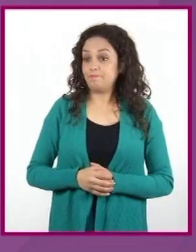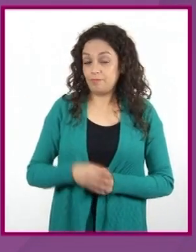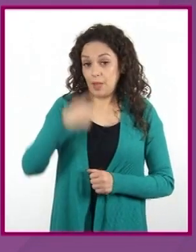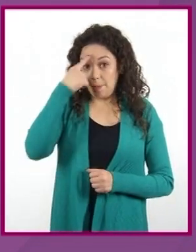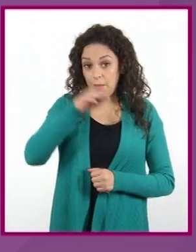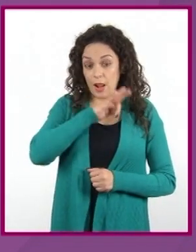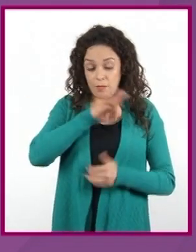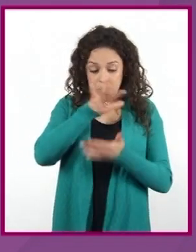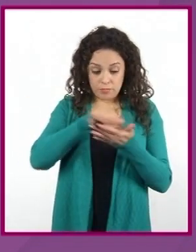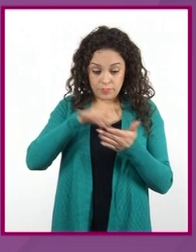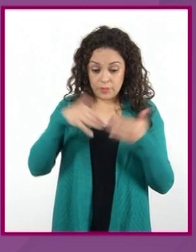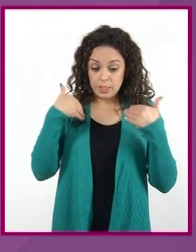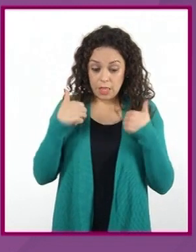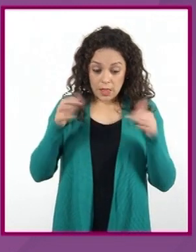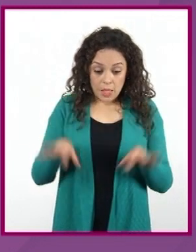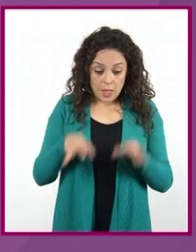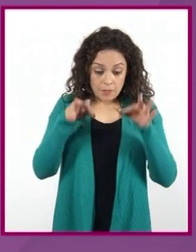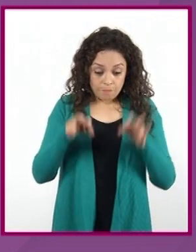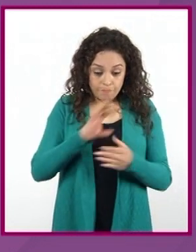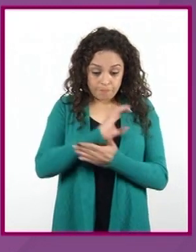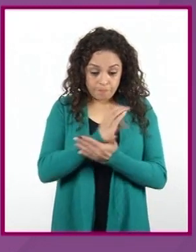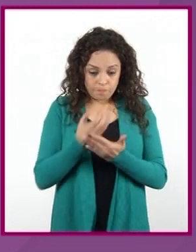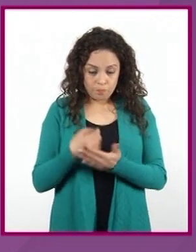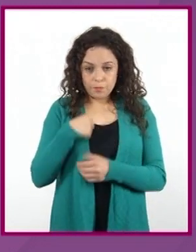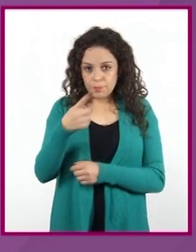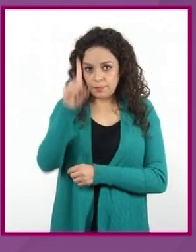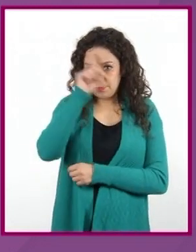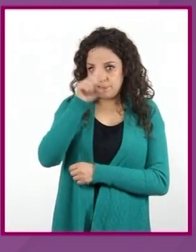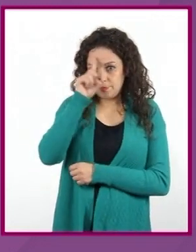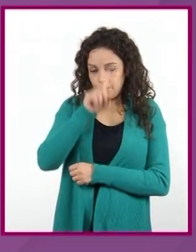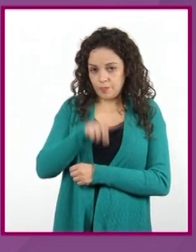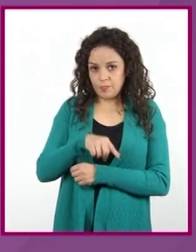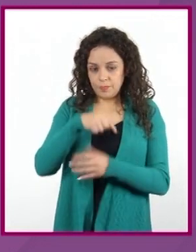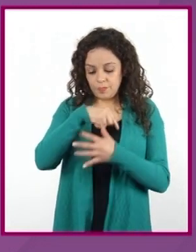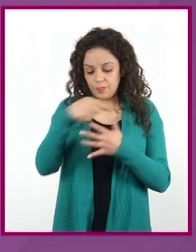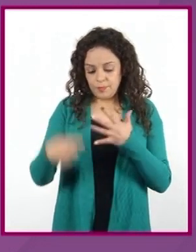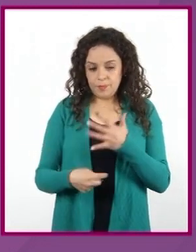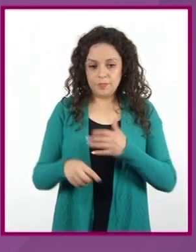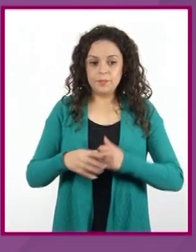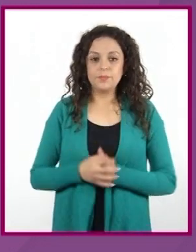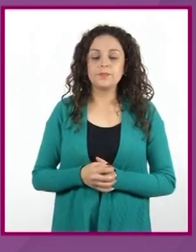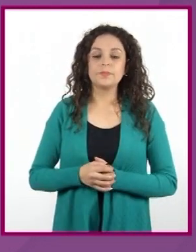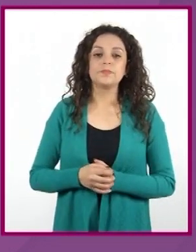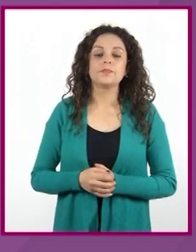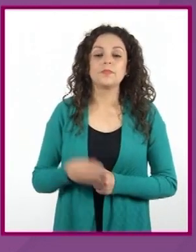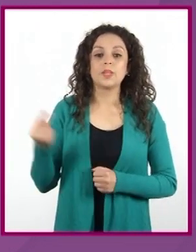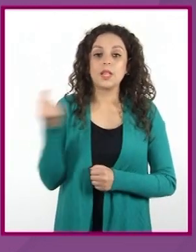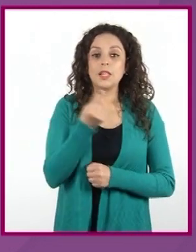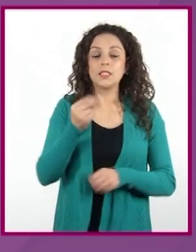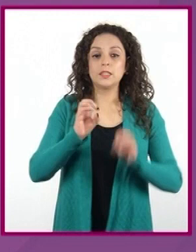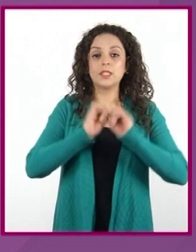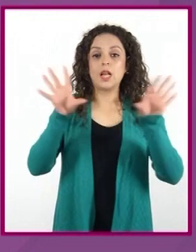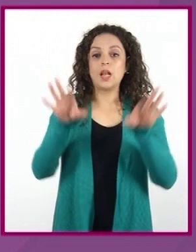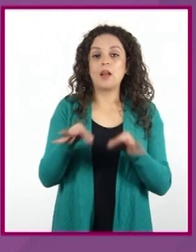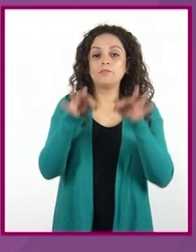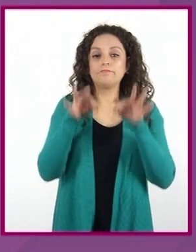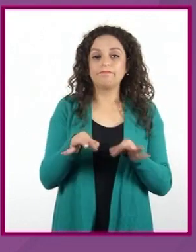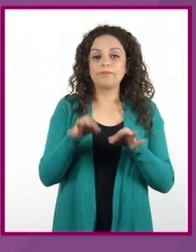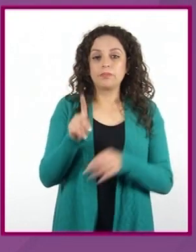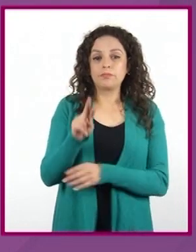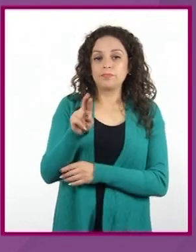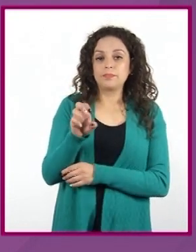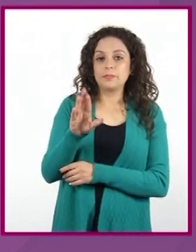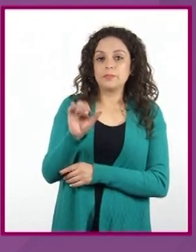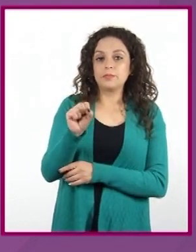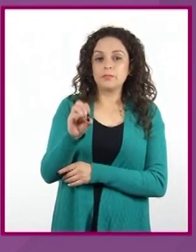manera correcta los contratos, se sugieren los siguientes puntos. El contrato tiene que ser claro y preciso.